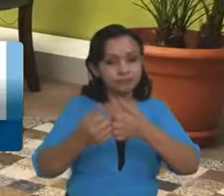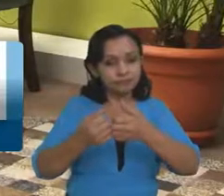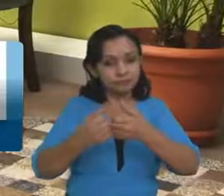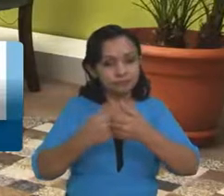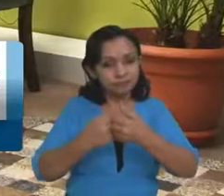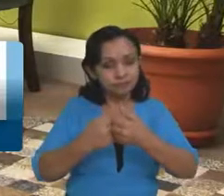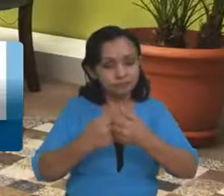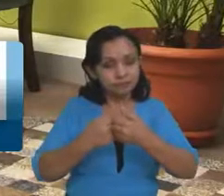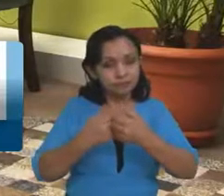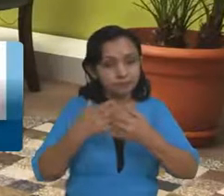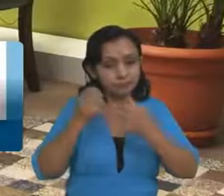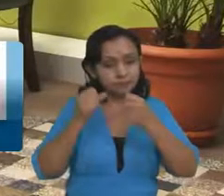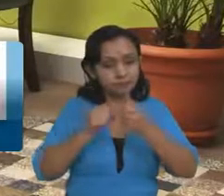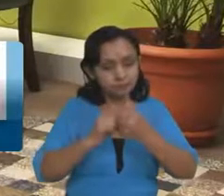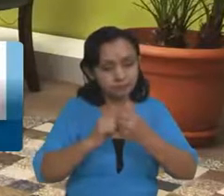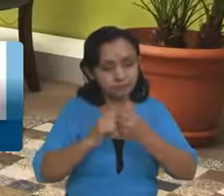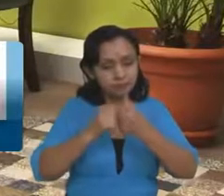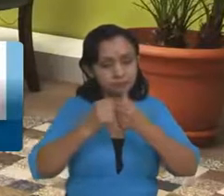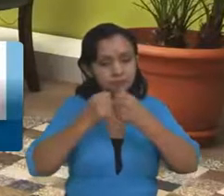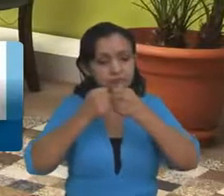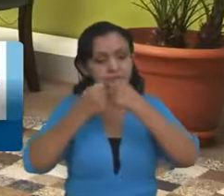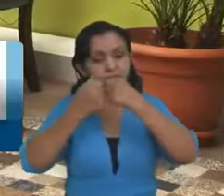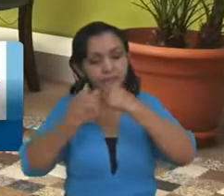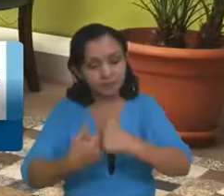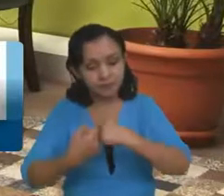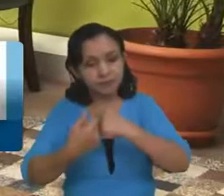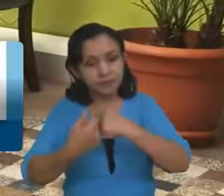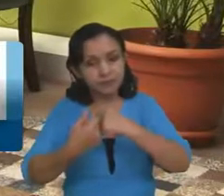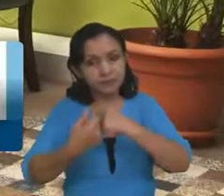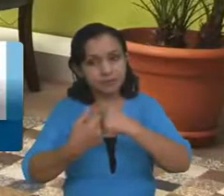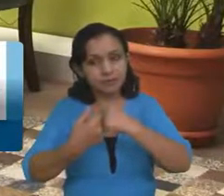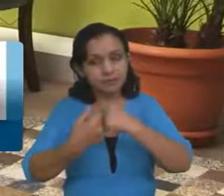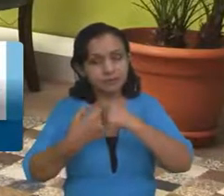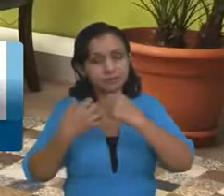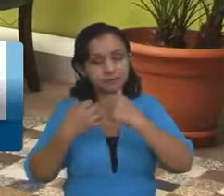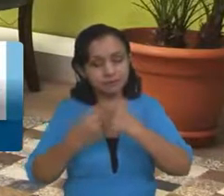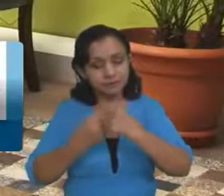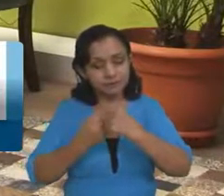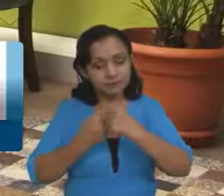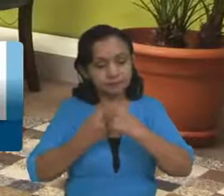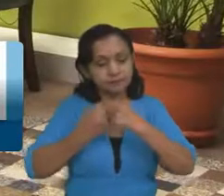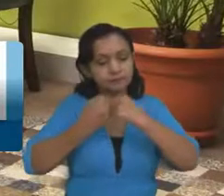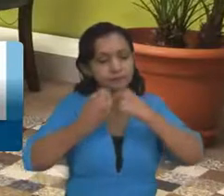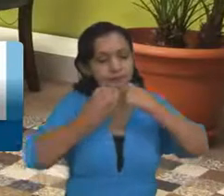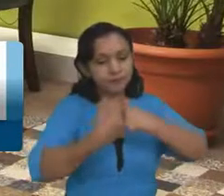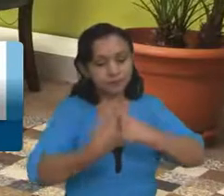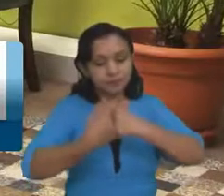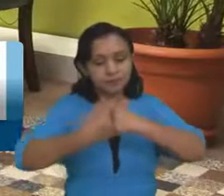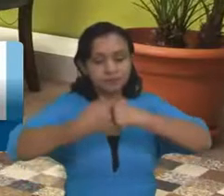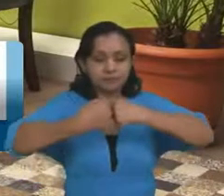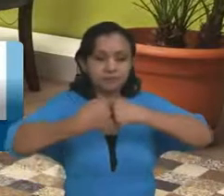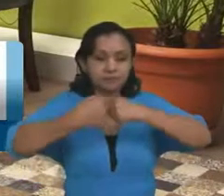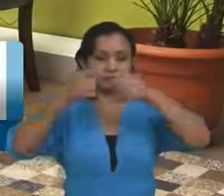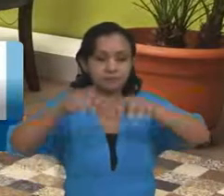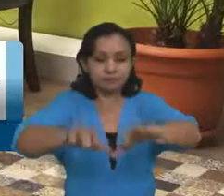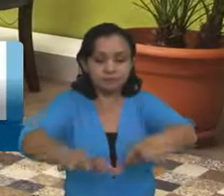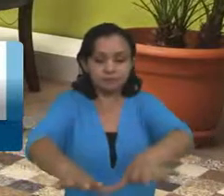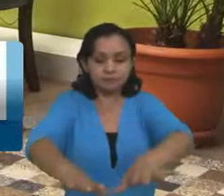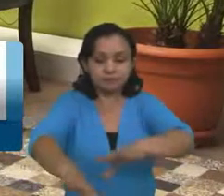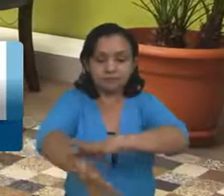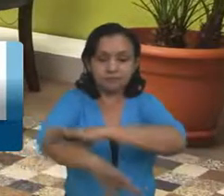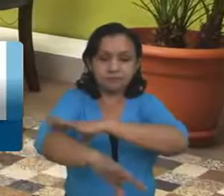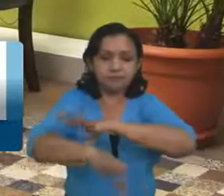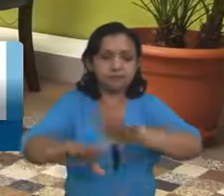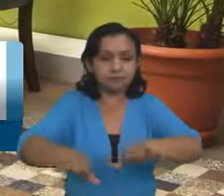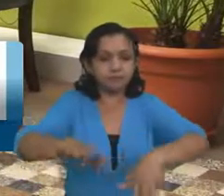vez, en su momento, hacer la reducción o llevar el hueso a su posición original. Es como